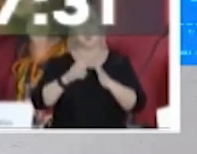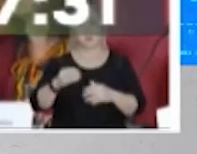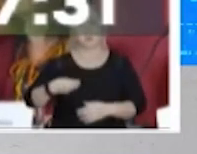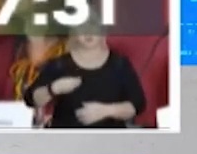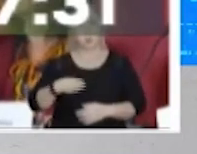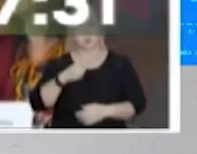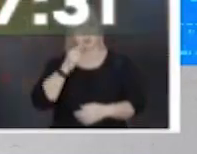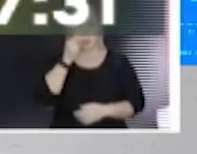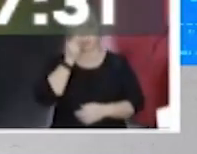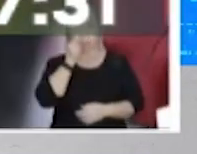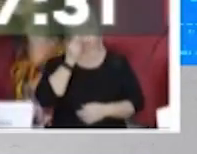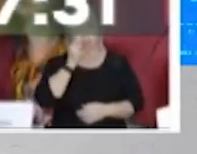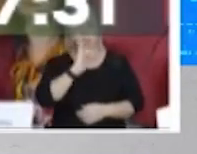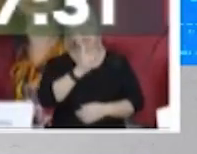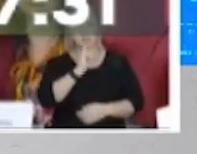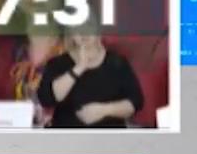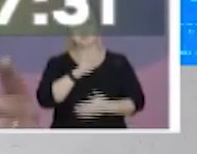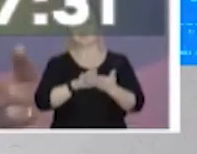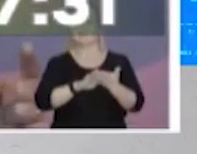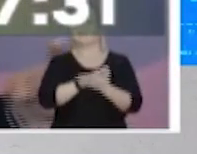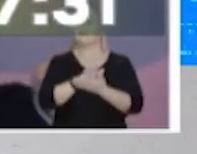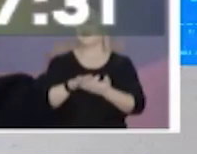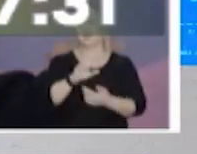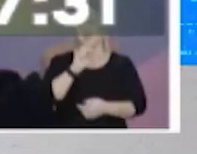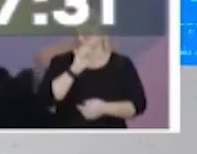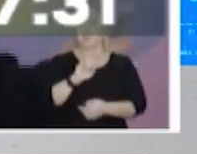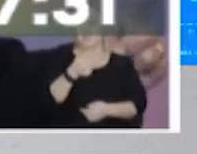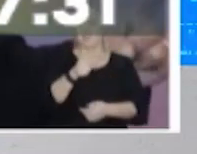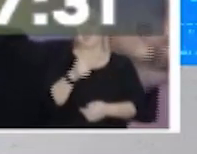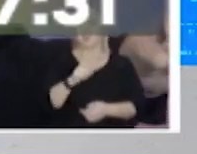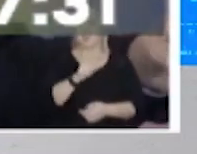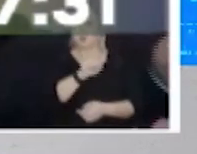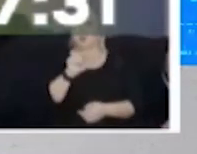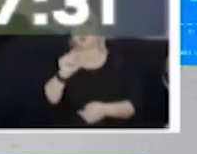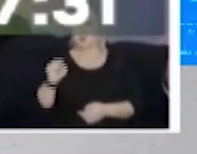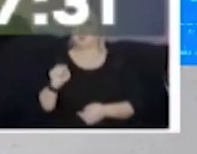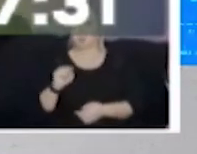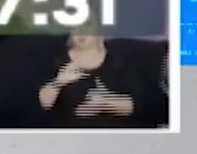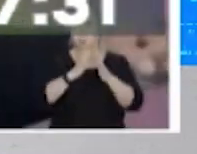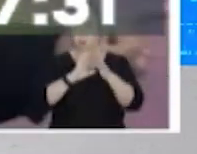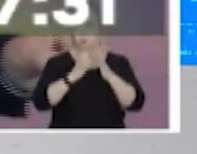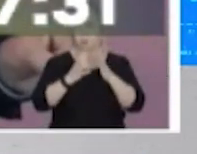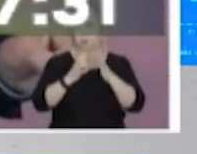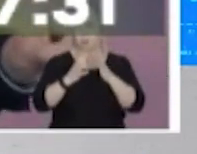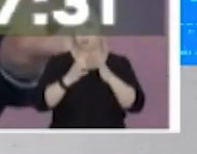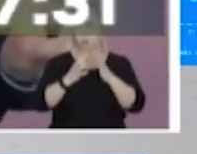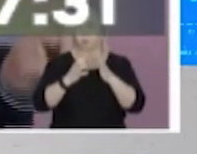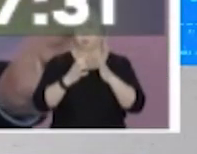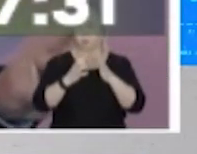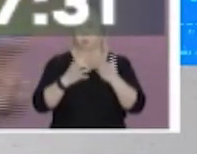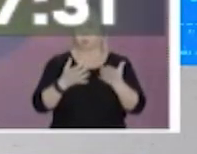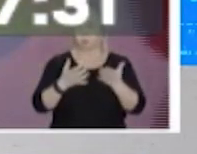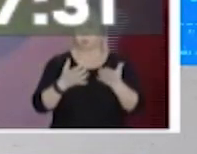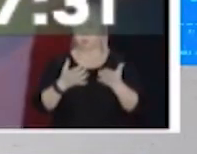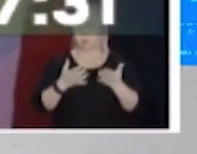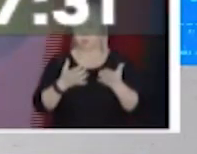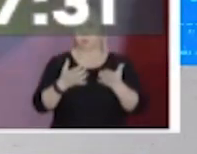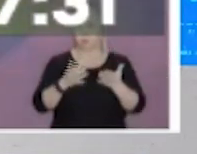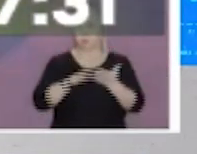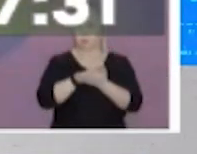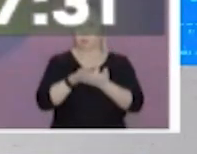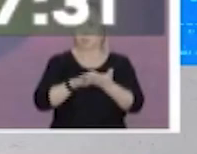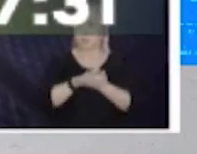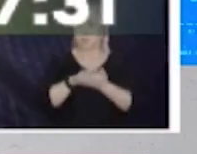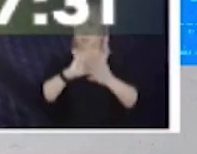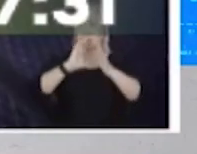ser consideradas violentas, Lula buscó ampliar su base de apoyo, ha buscado apoyo